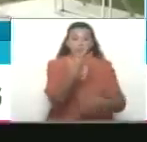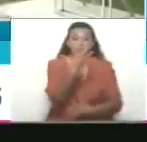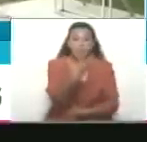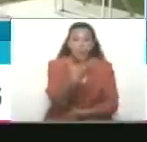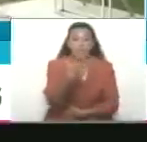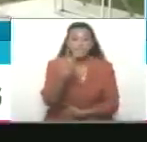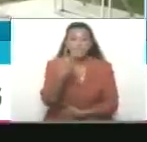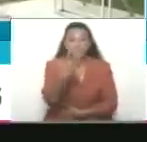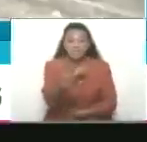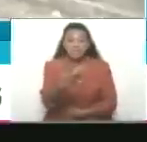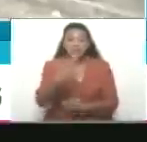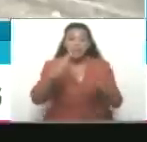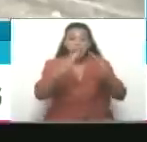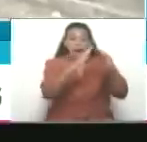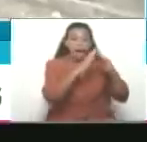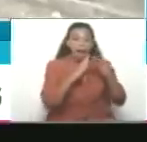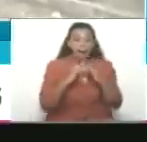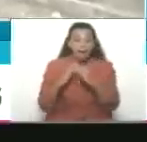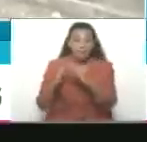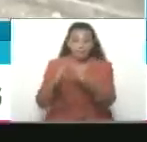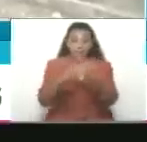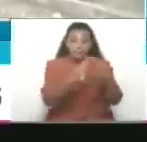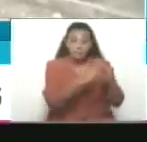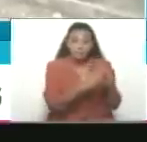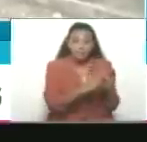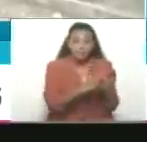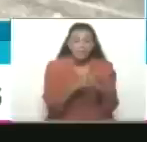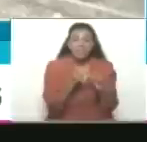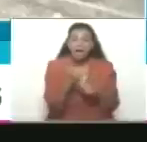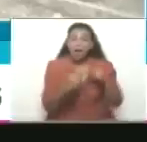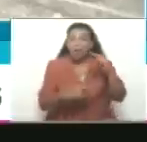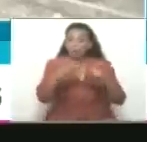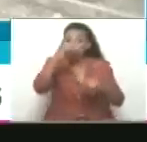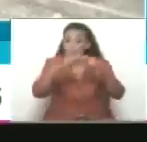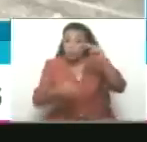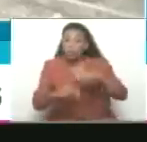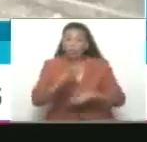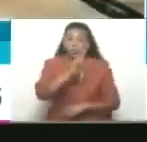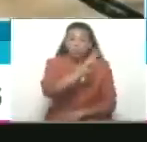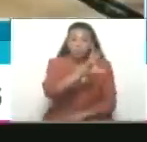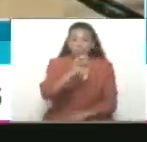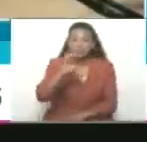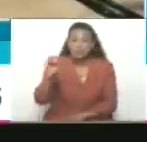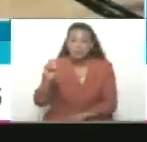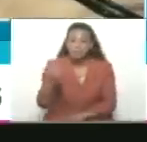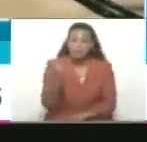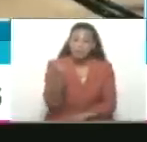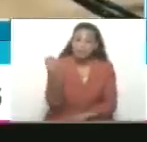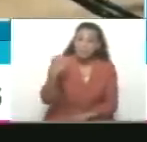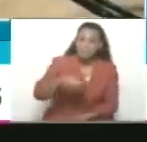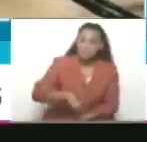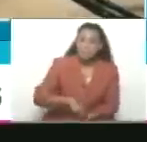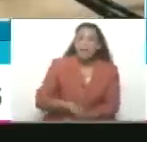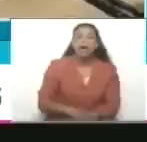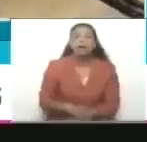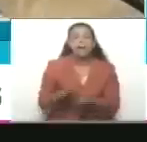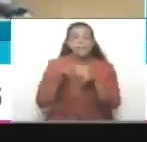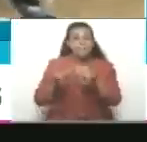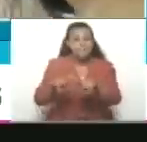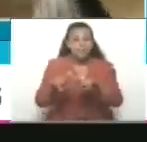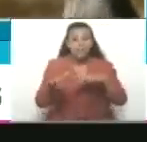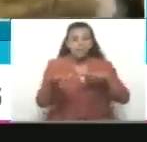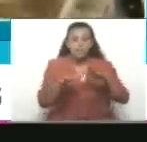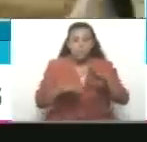855 viviendas y están en construcción 200 viviendas allí mismo en los